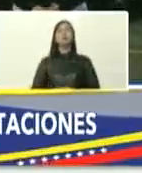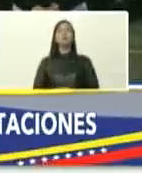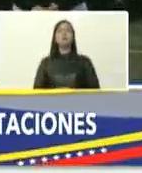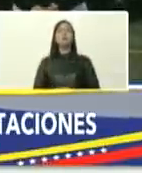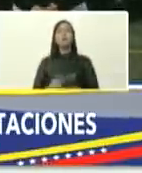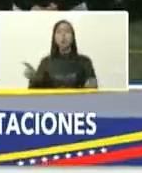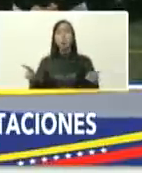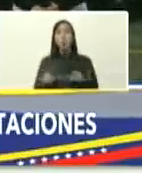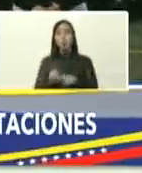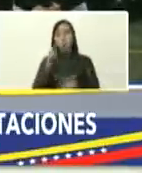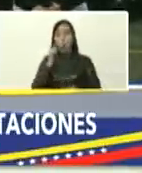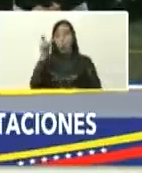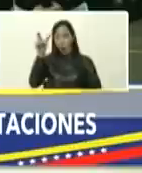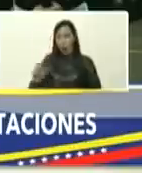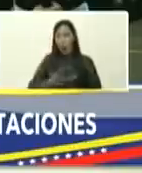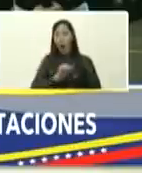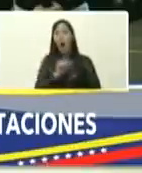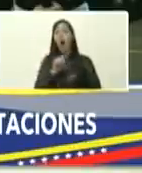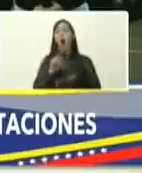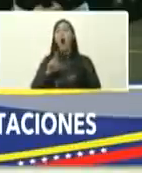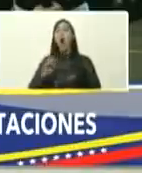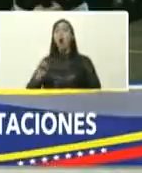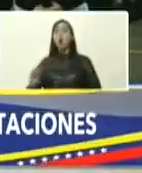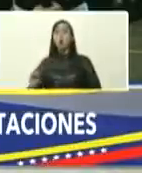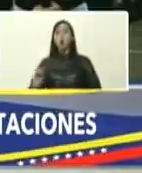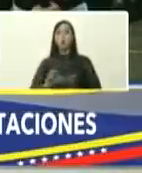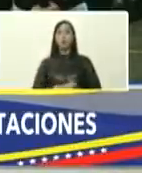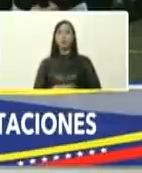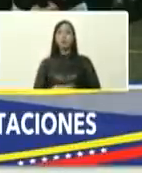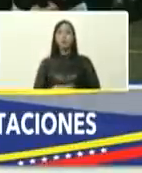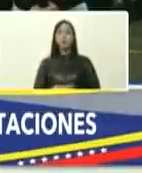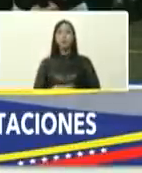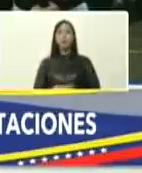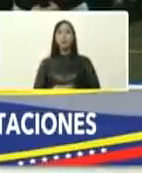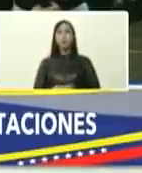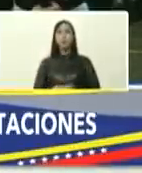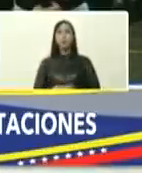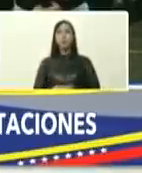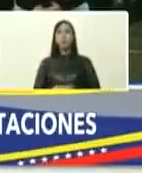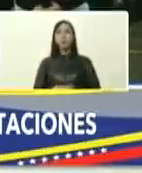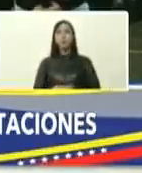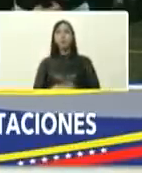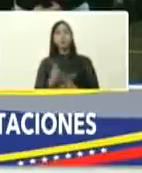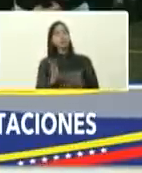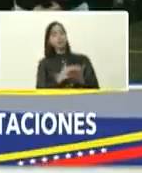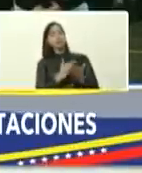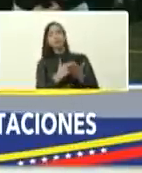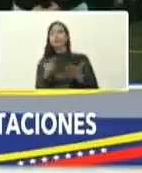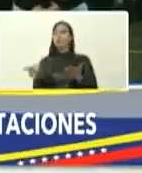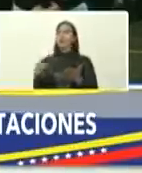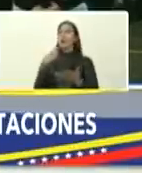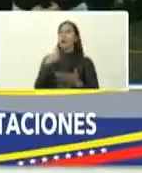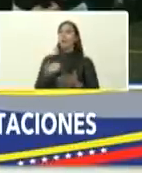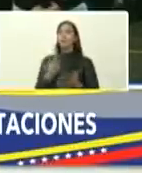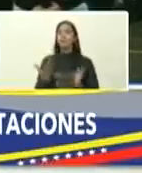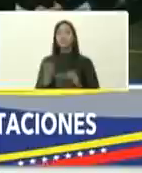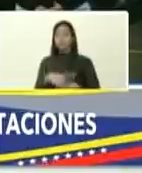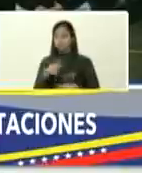Castro Soteldo, a la Real Academia del Castro Soteldismo,